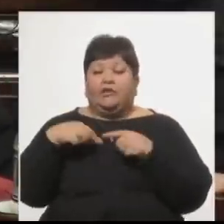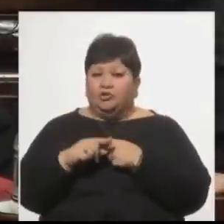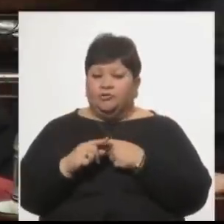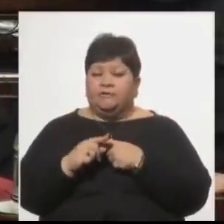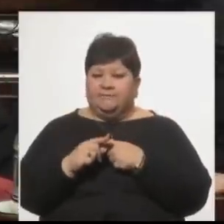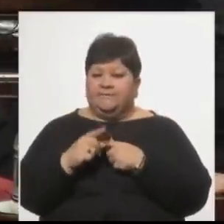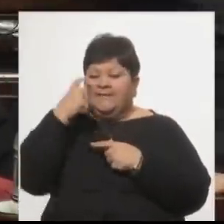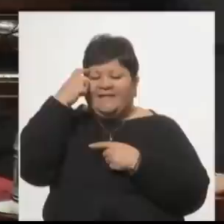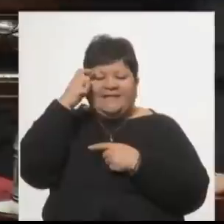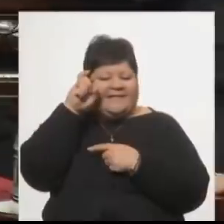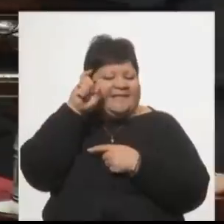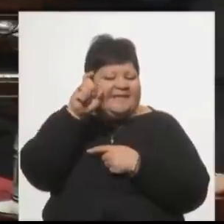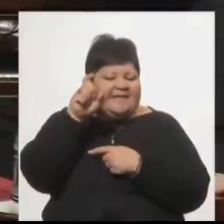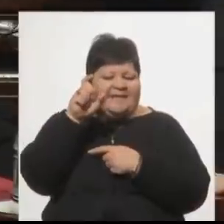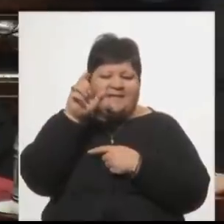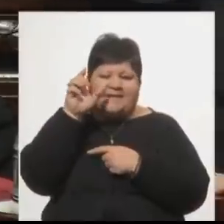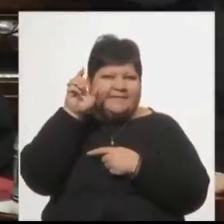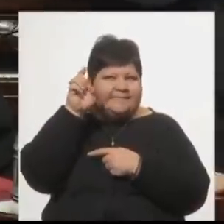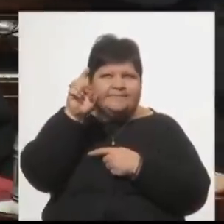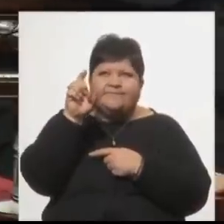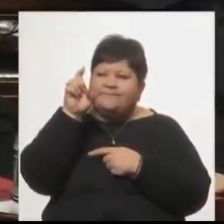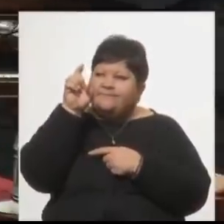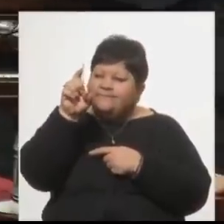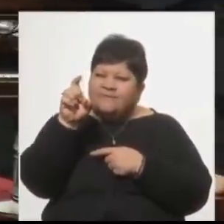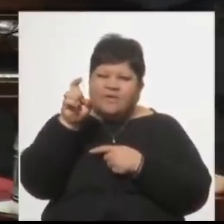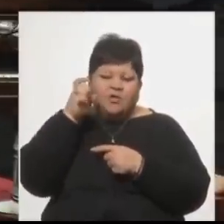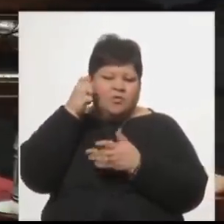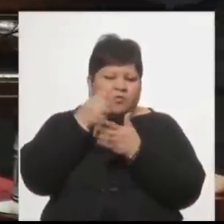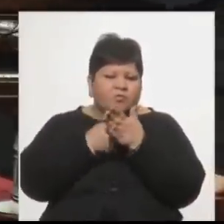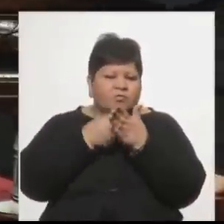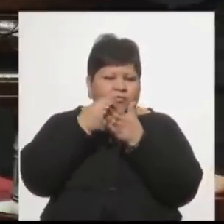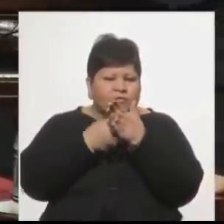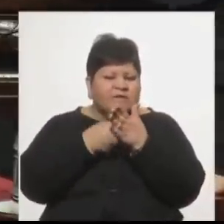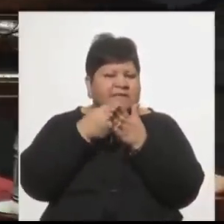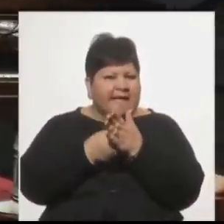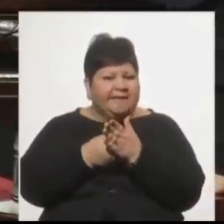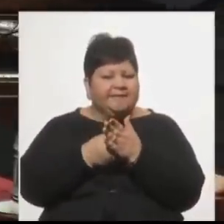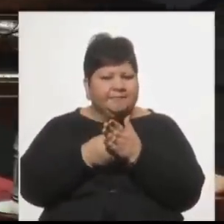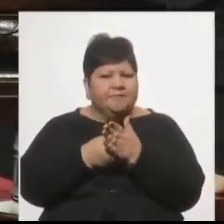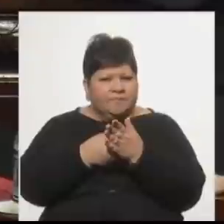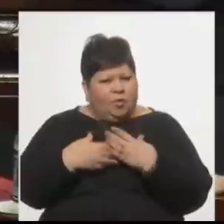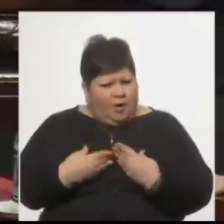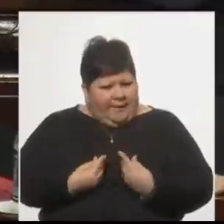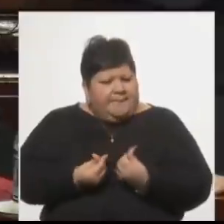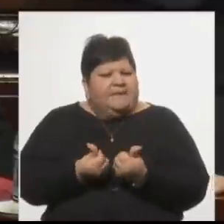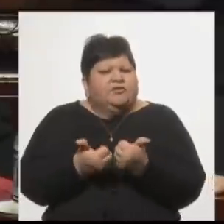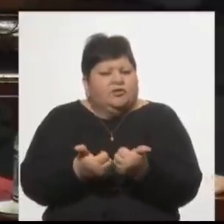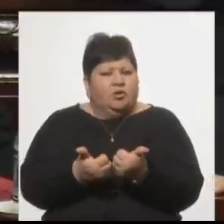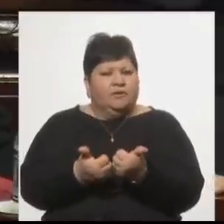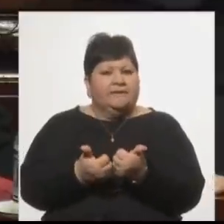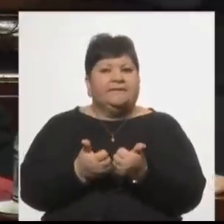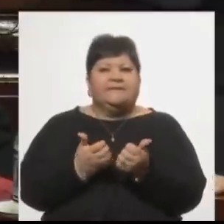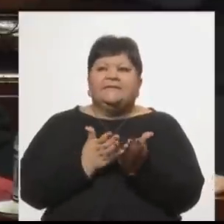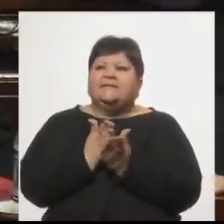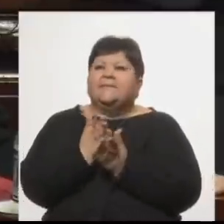las ideas, con la pasión y el sentimiento que nos da la pertinencia, sí, pero ateniendo las